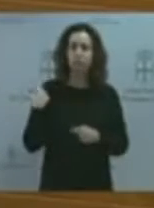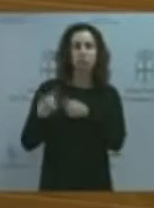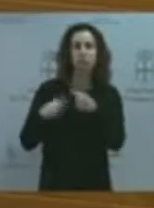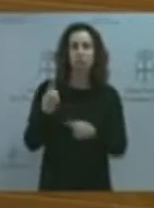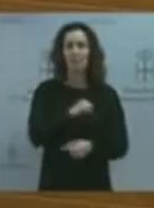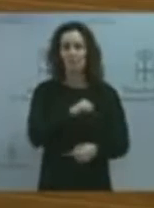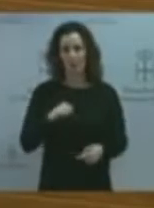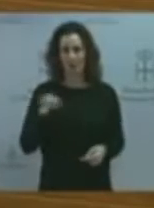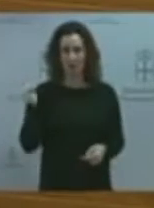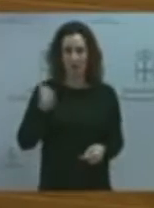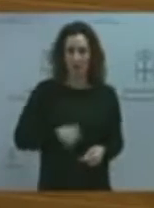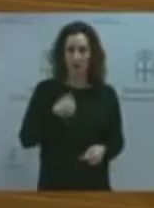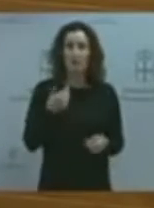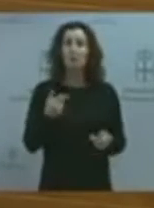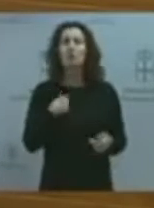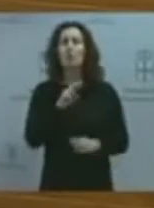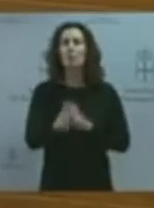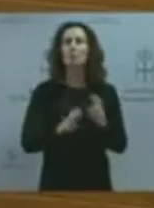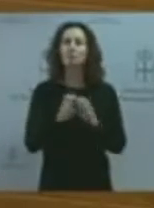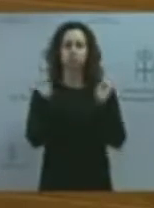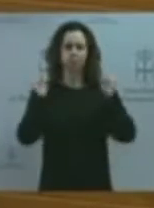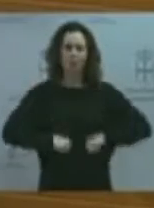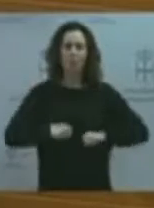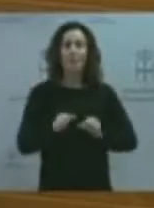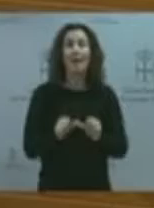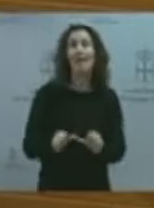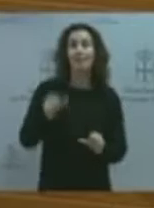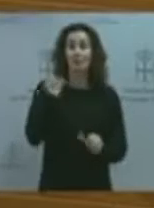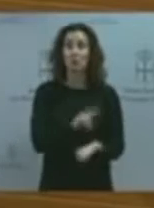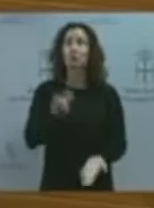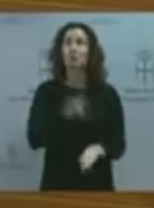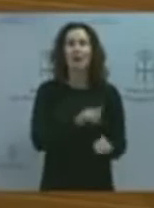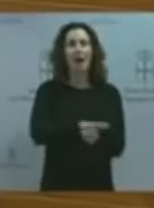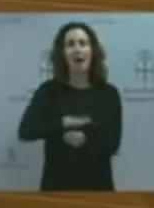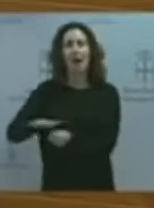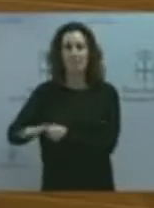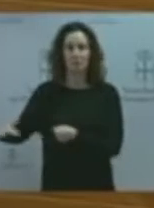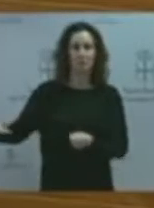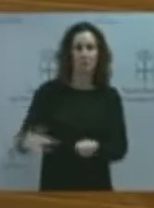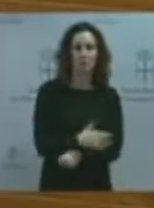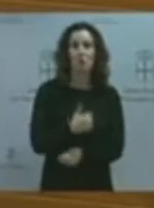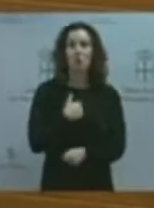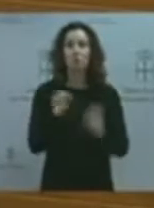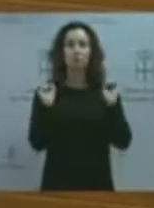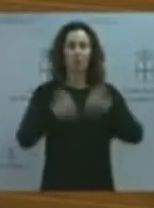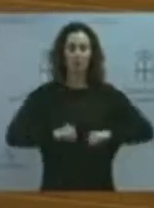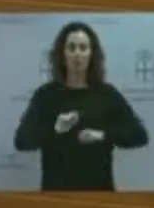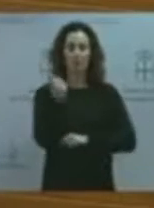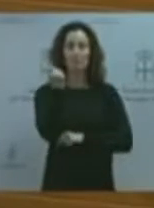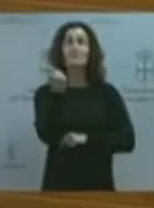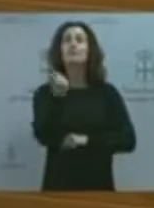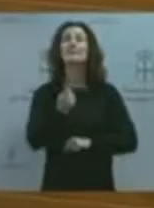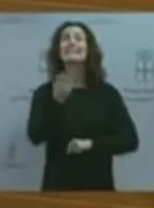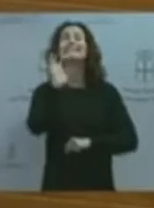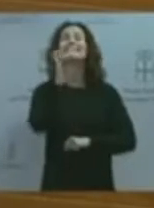mis etapas anteriores políticas, en todos los ámbitos en los que me he movido. Y tengo que decirle que sí es posible generar consensos. Mire,